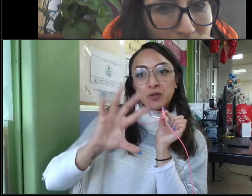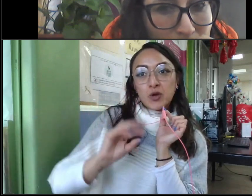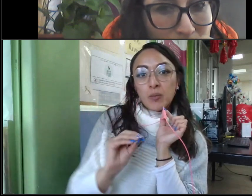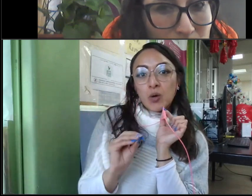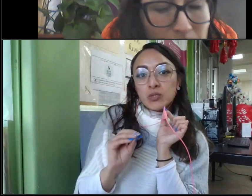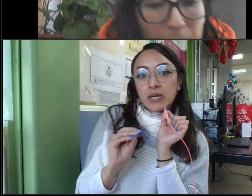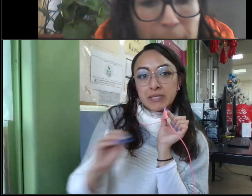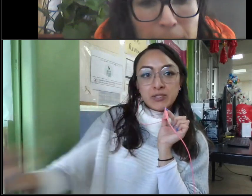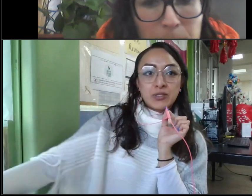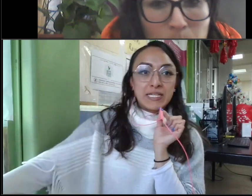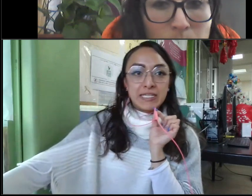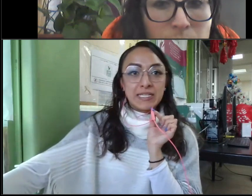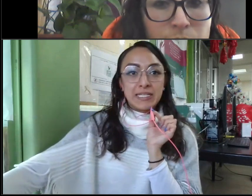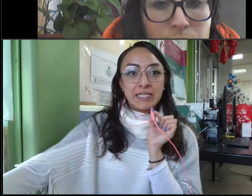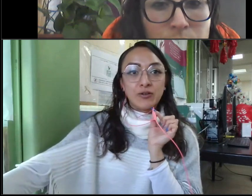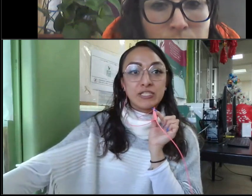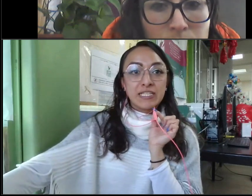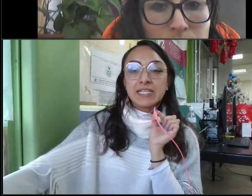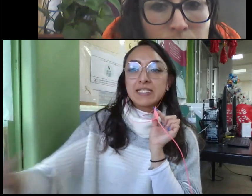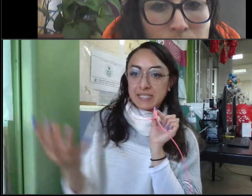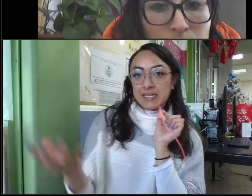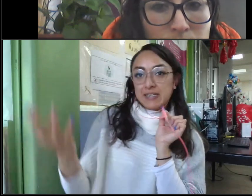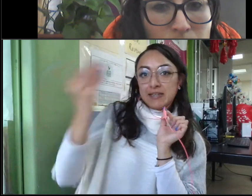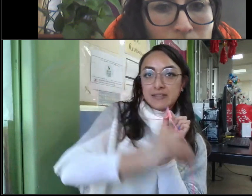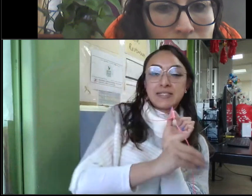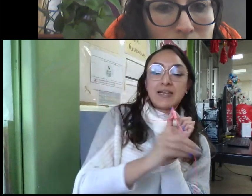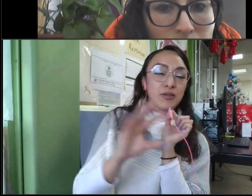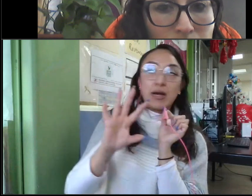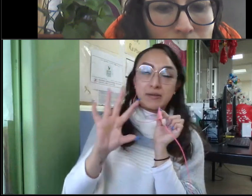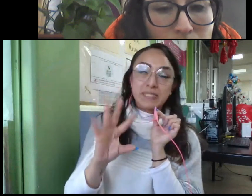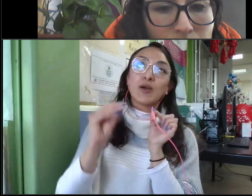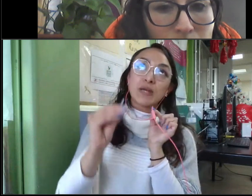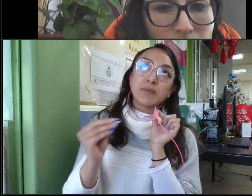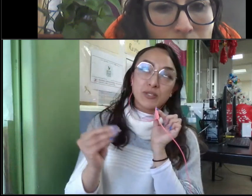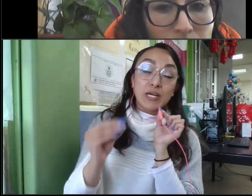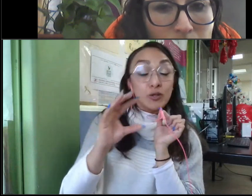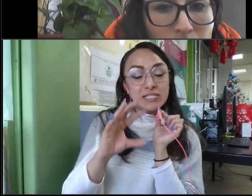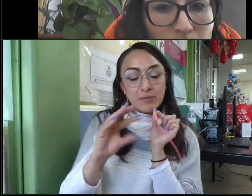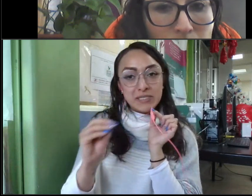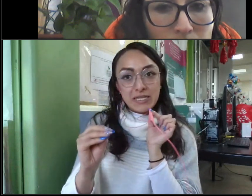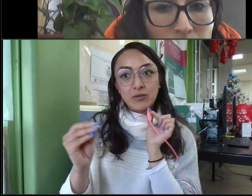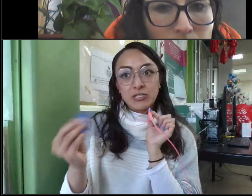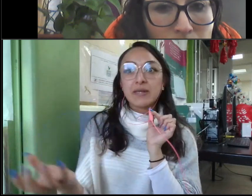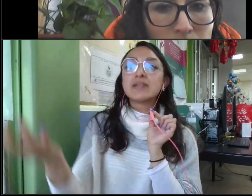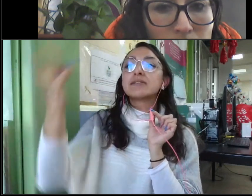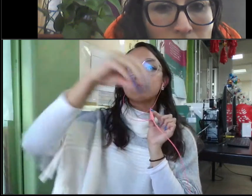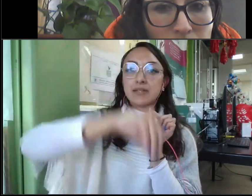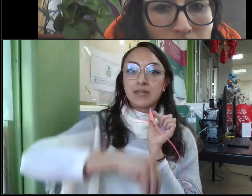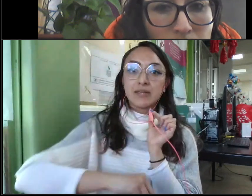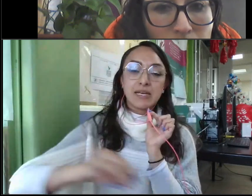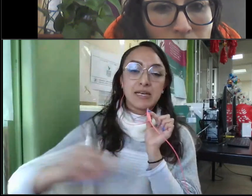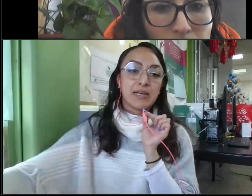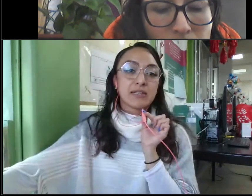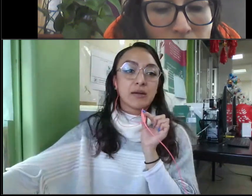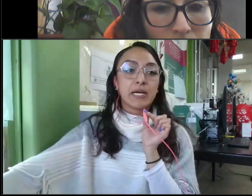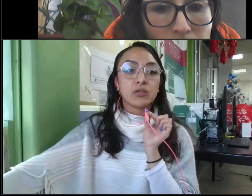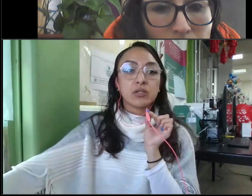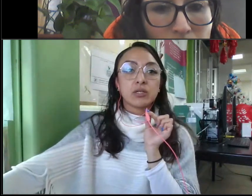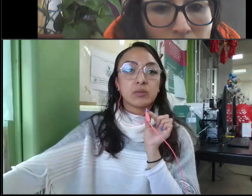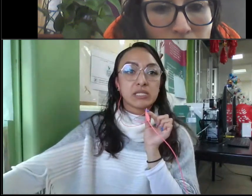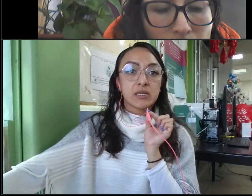de cómo una persona oyente no, al revés, cómo una persona con discapacidad auditiva